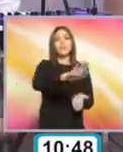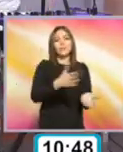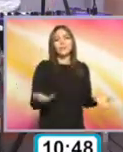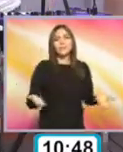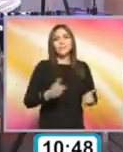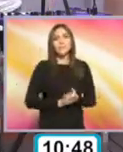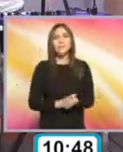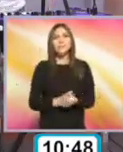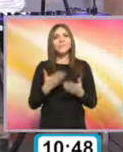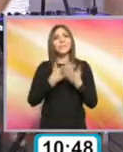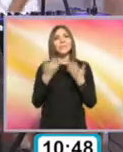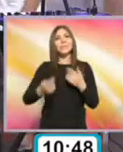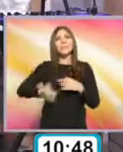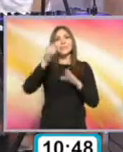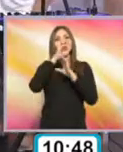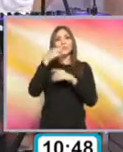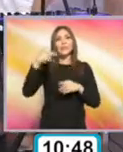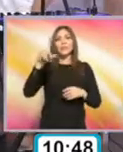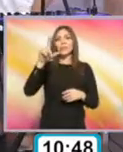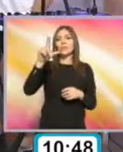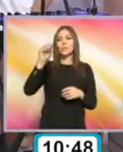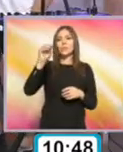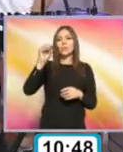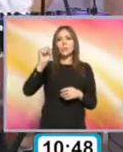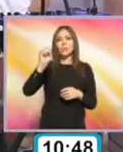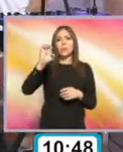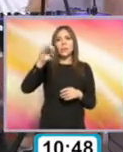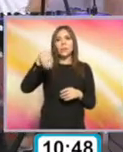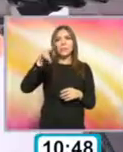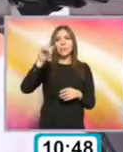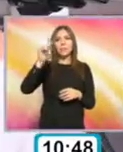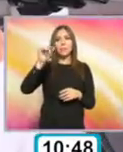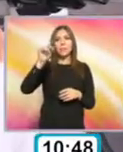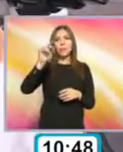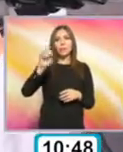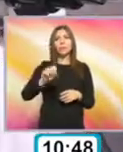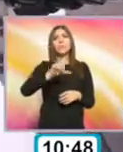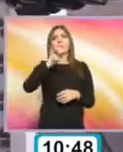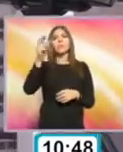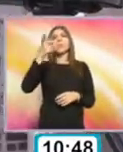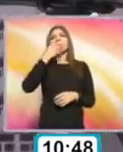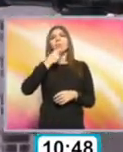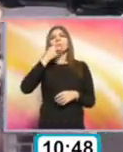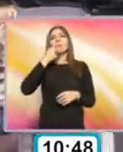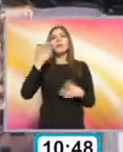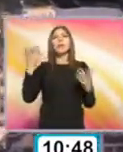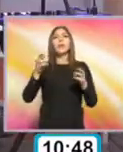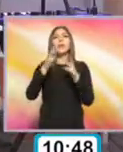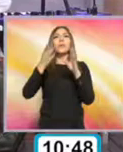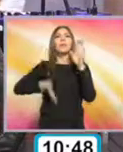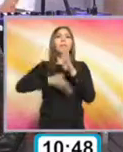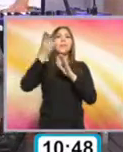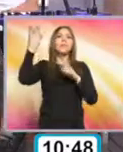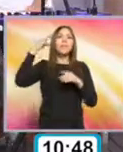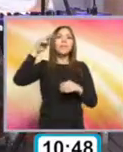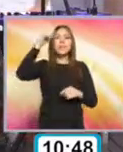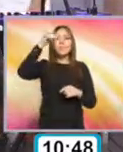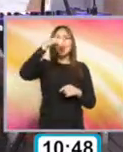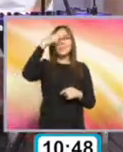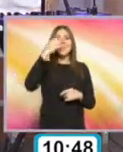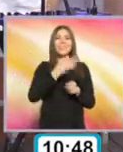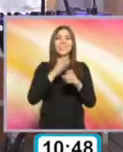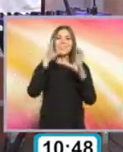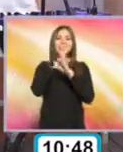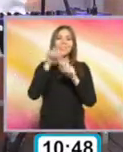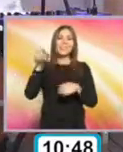con la primera canción que es Los Empapados. Y se Así hace, es. Y y después se hace con ese músico y viaja a México. Bueno, ahorita vamos a checar. Archi con